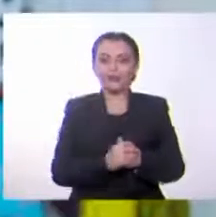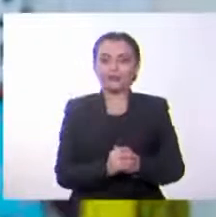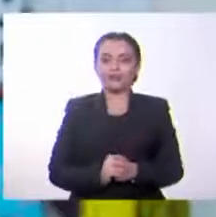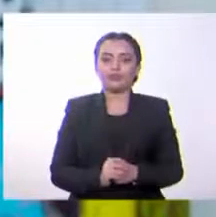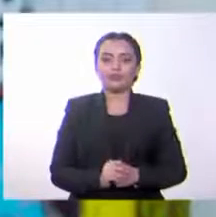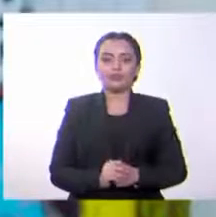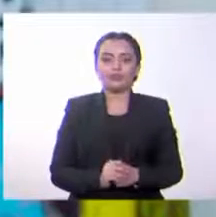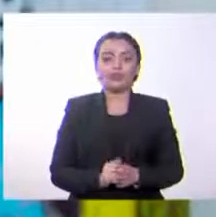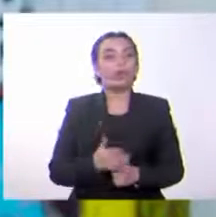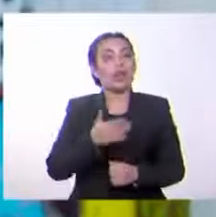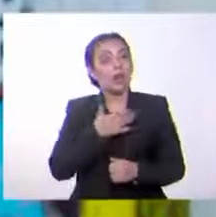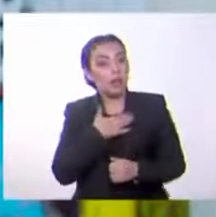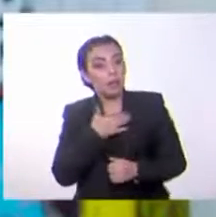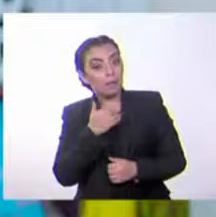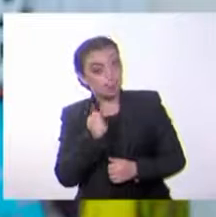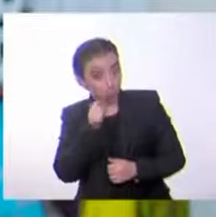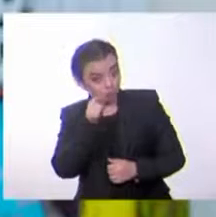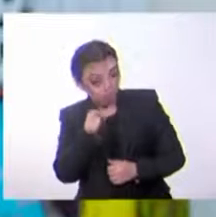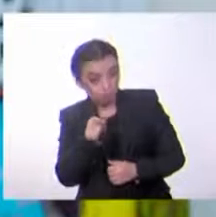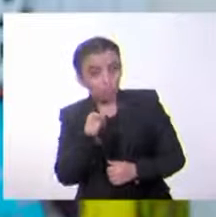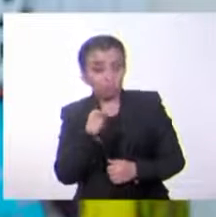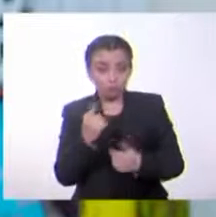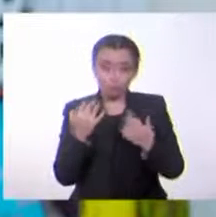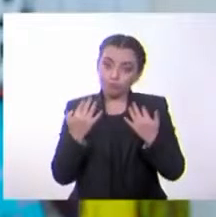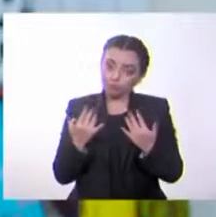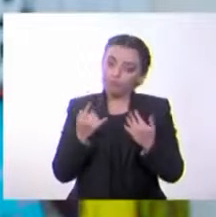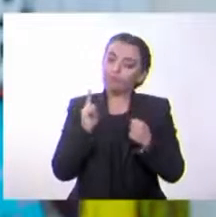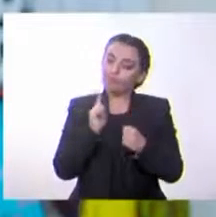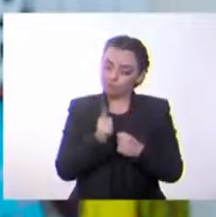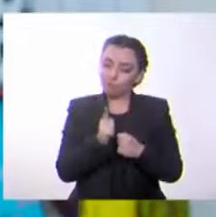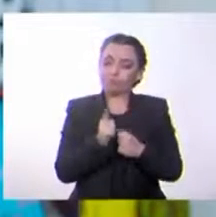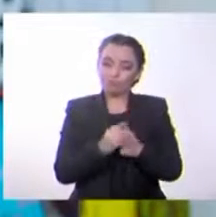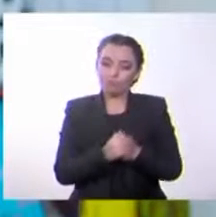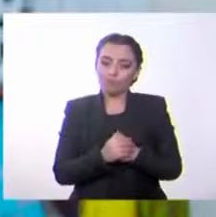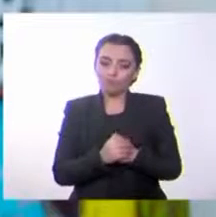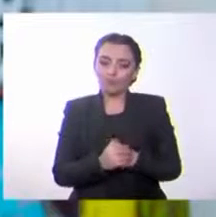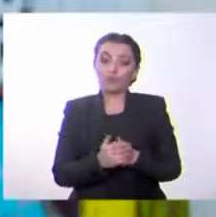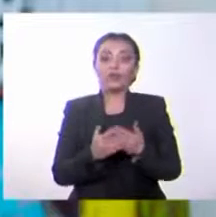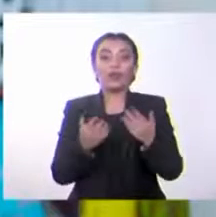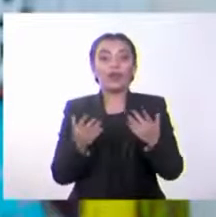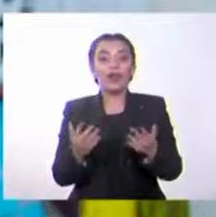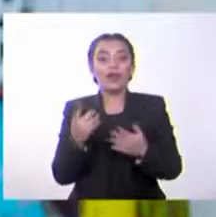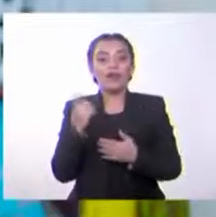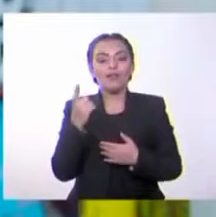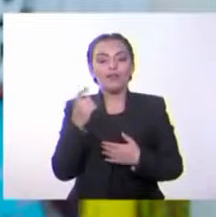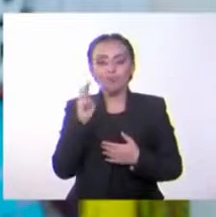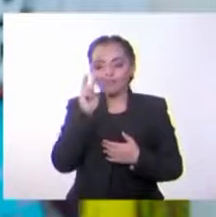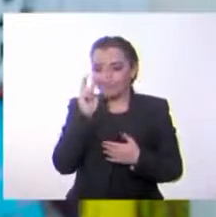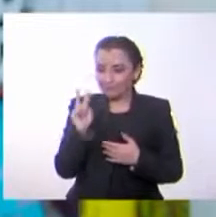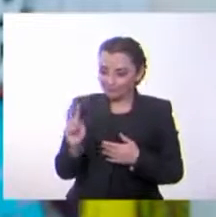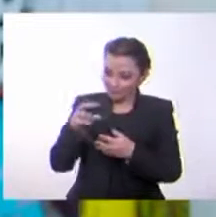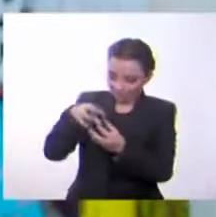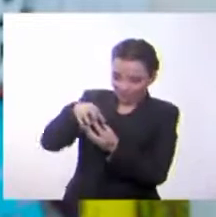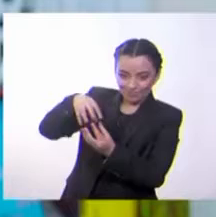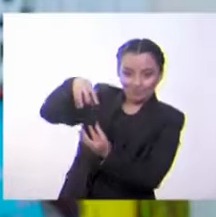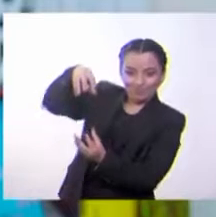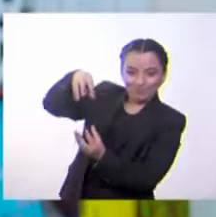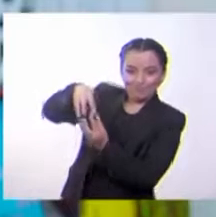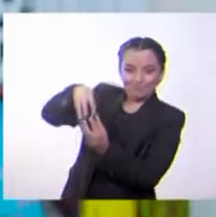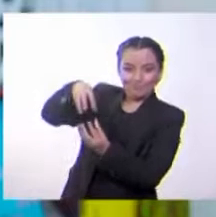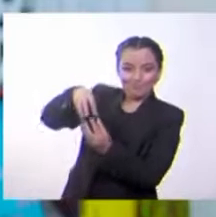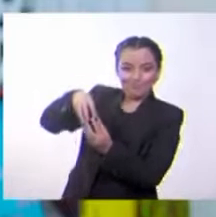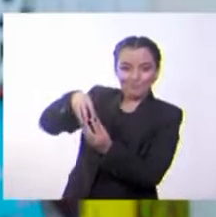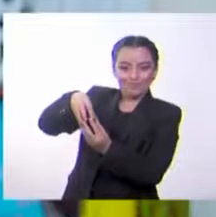haya gustado. Como puedes observar, todavía no se ha desplazado la masa de agua fría hacia la